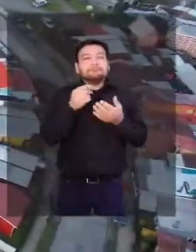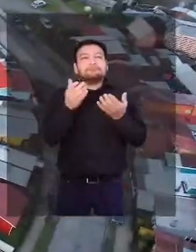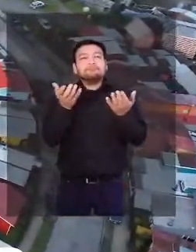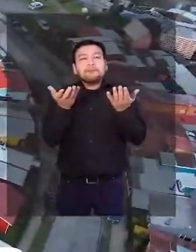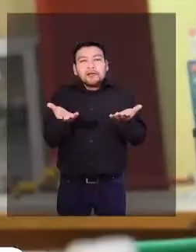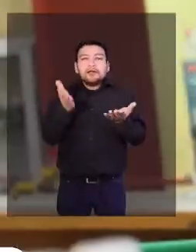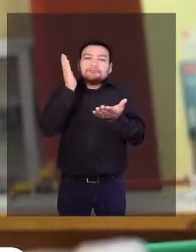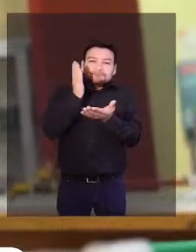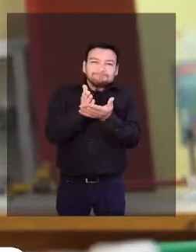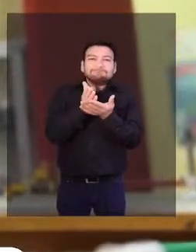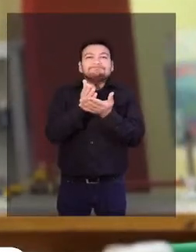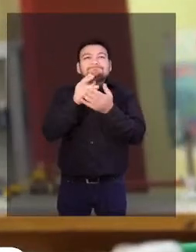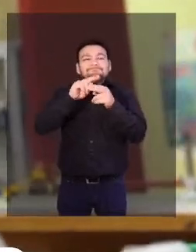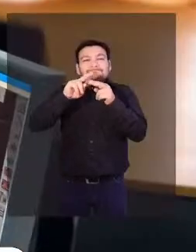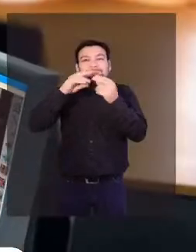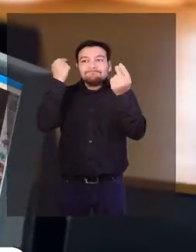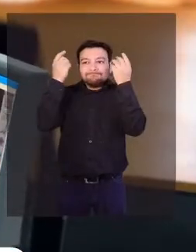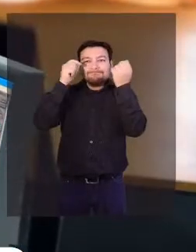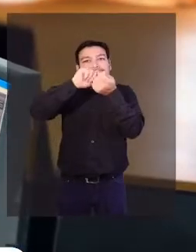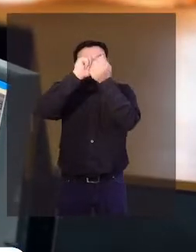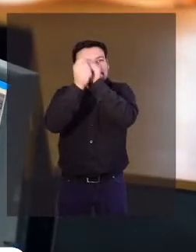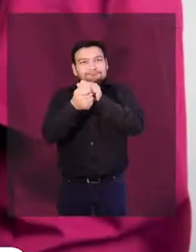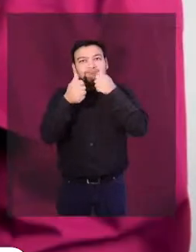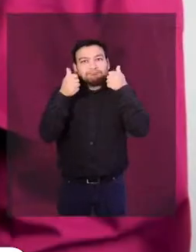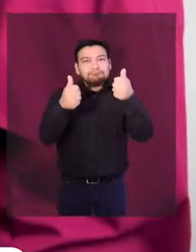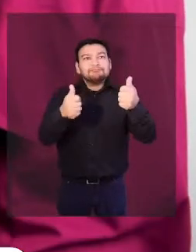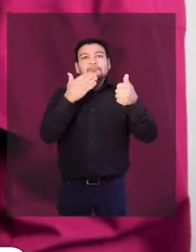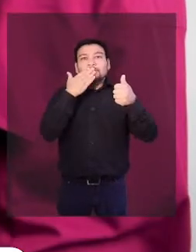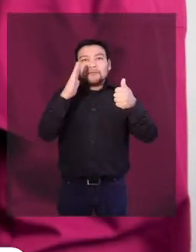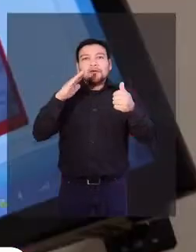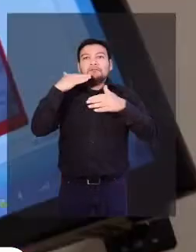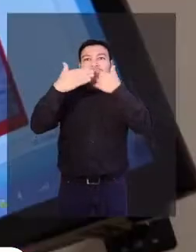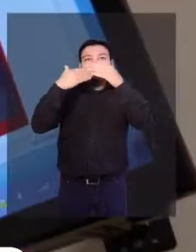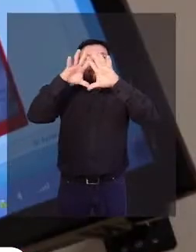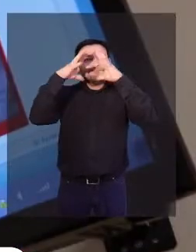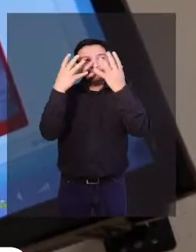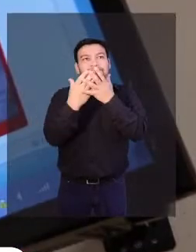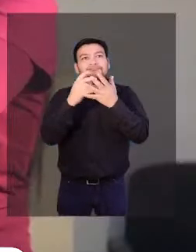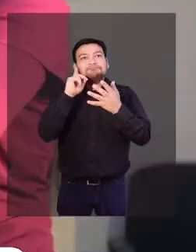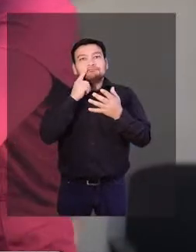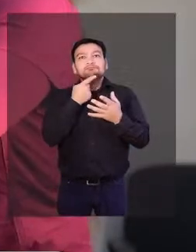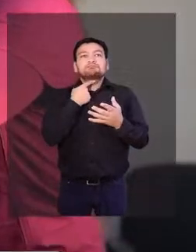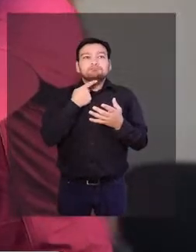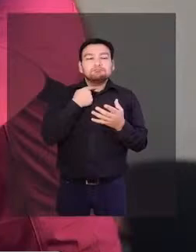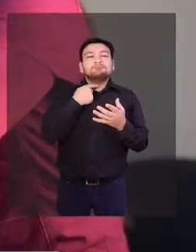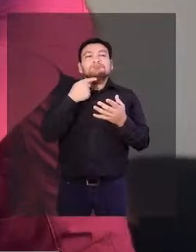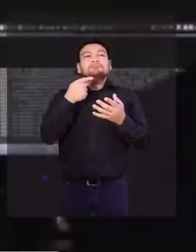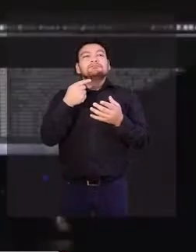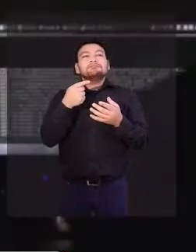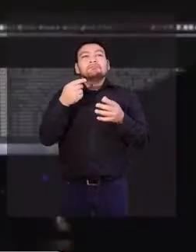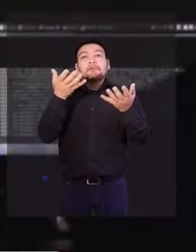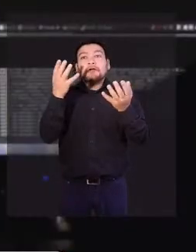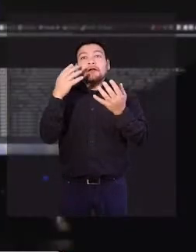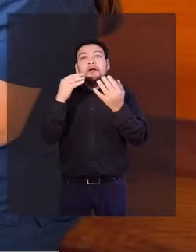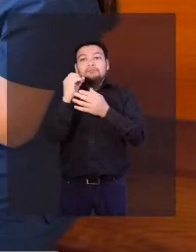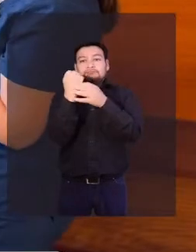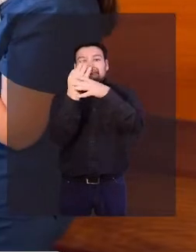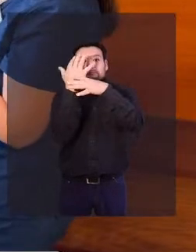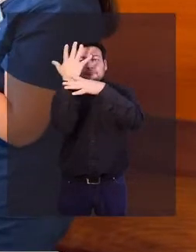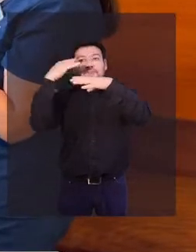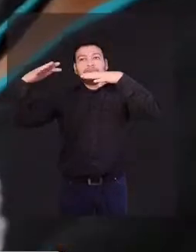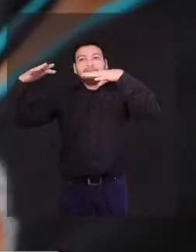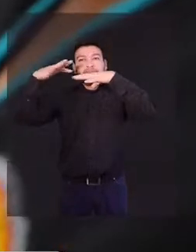regional, abarcando áreas fundamentales del conocimiento como las ciencias sociales, ciencias de la salud,